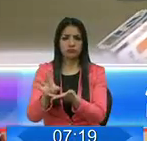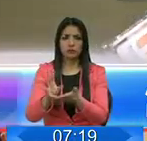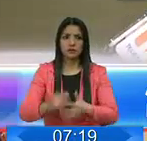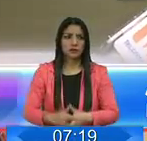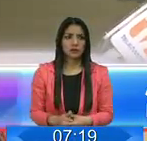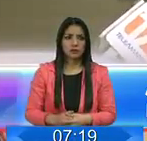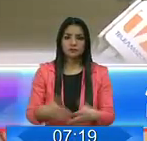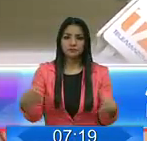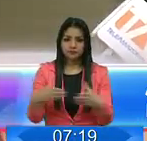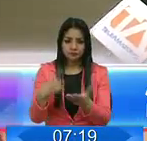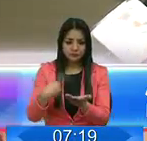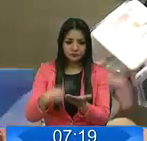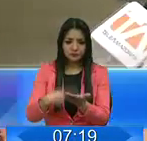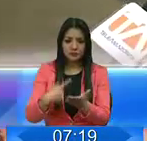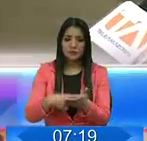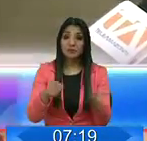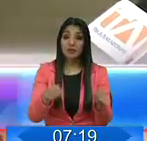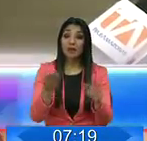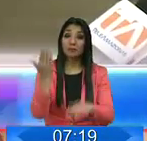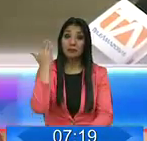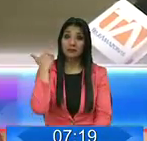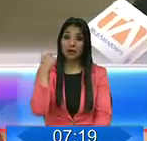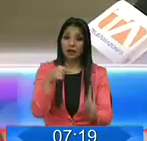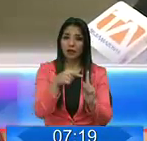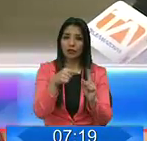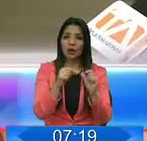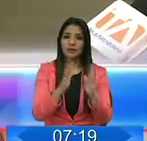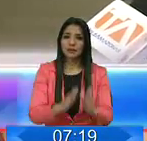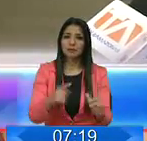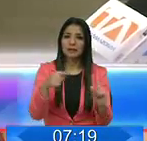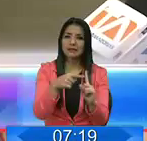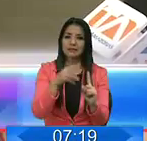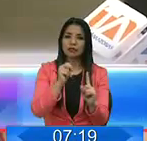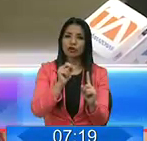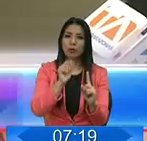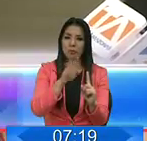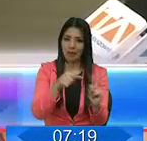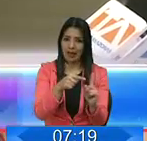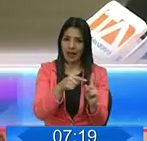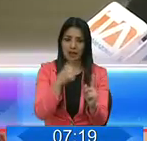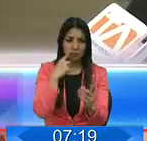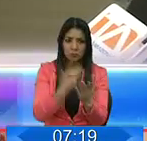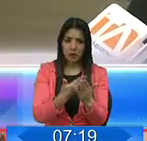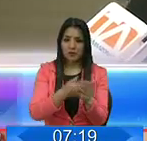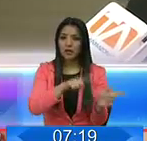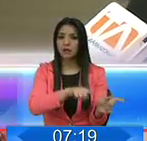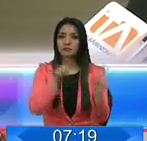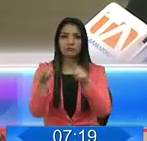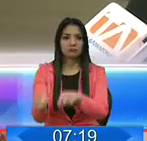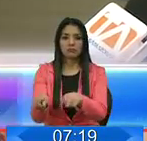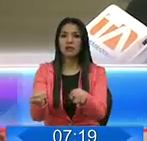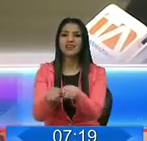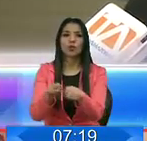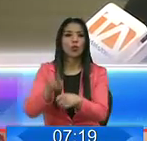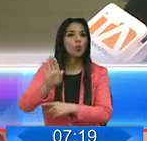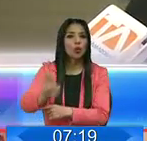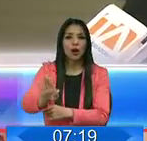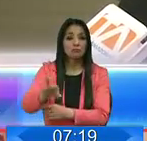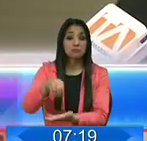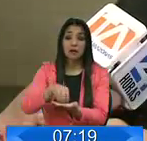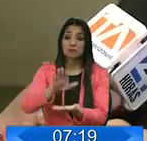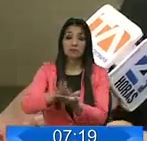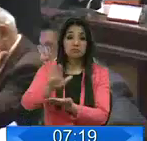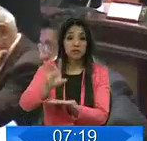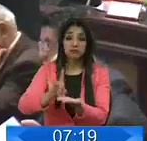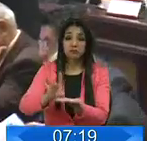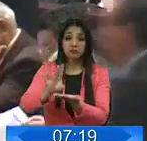analizado, los mismos argumentos dados en algún momento por la legisladora Galarza serían los mismos argumentos que irónicamente se aplicarían para su caso.